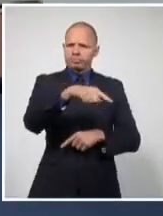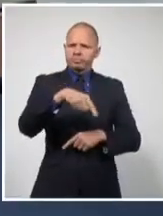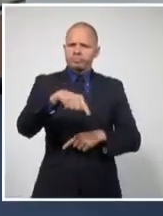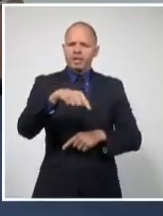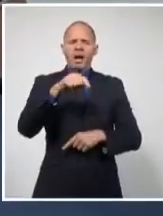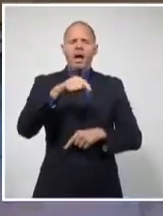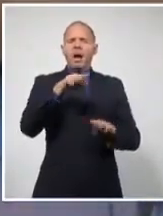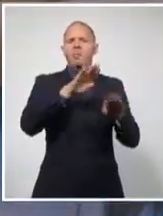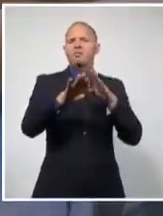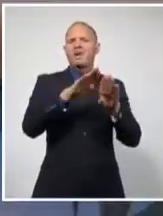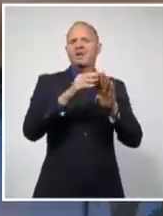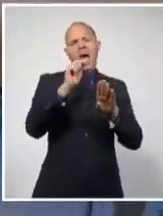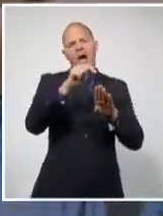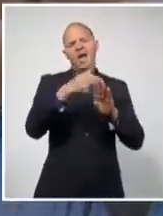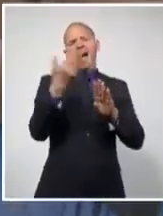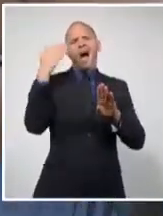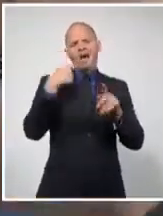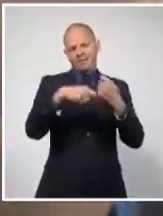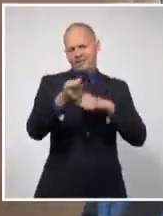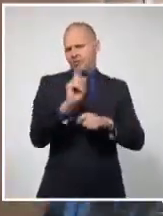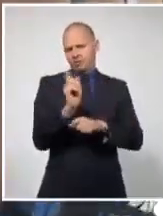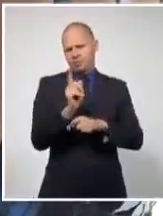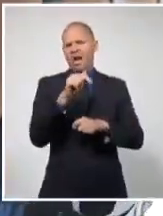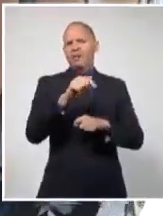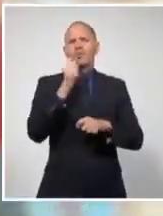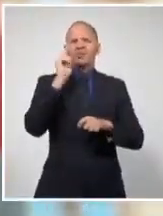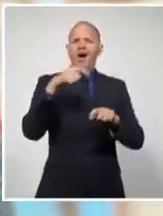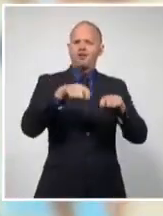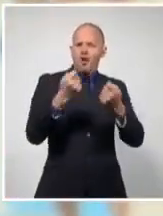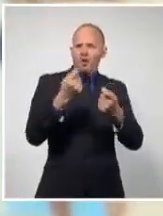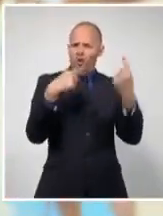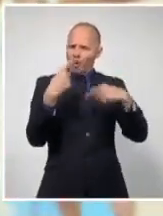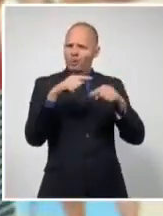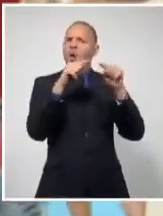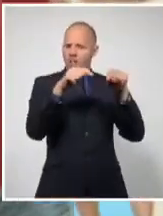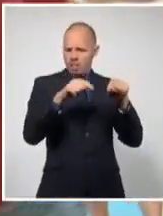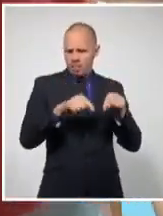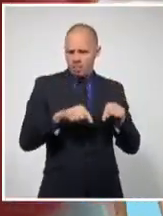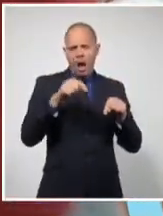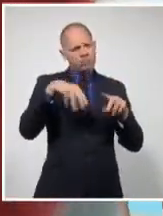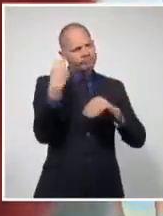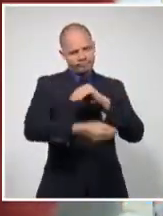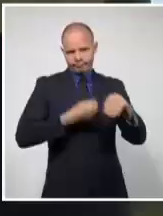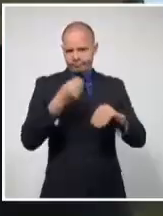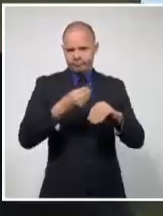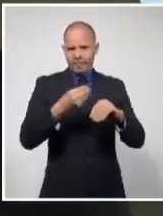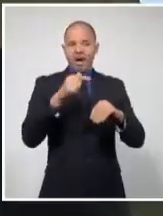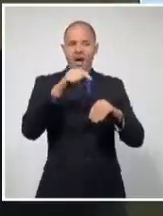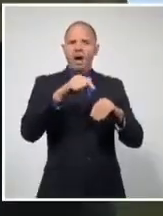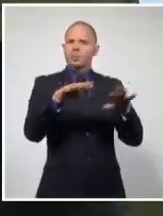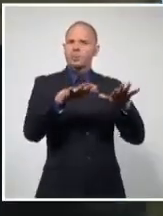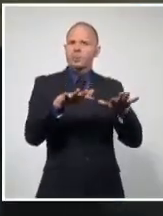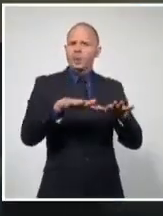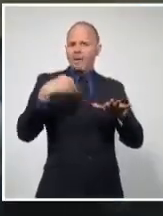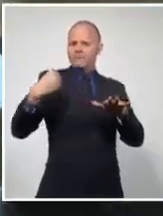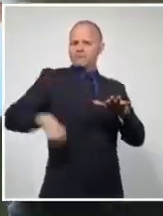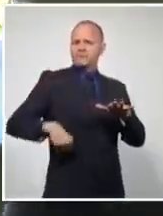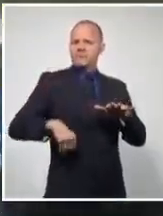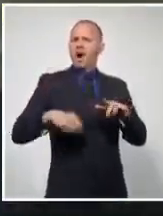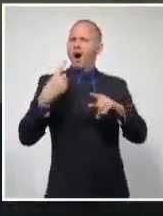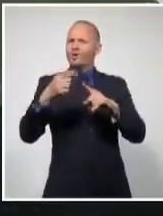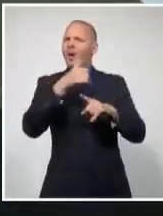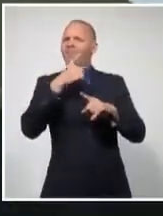medidas establecidas para favorecer el comercio permitieron transformar esa realidad sin descuidar la regulación en la venta y con la coordinación